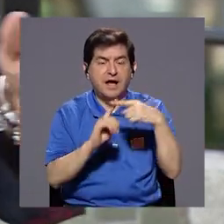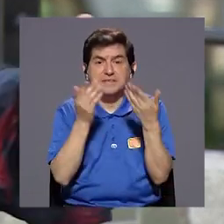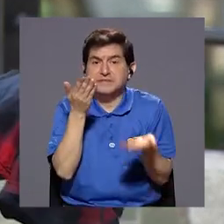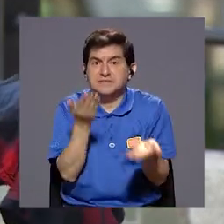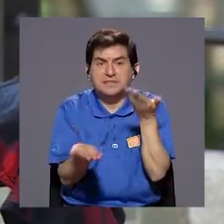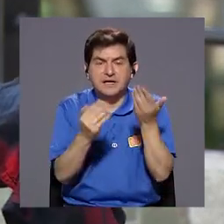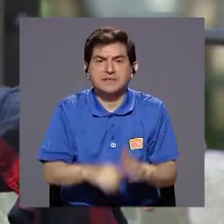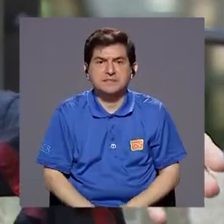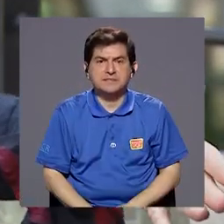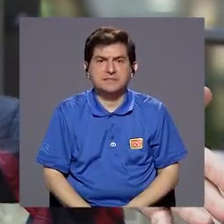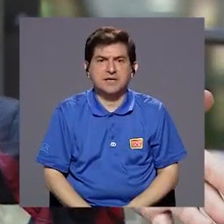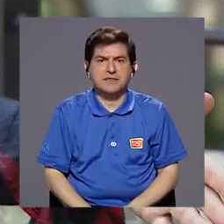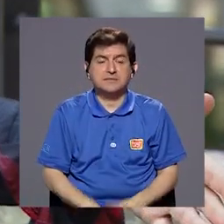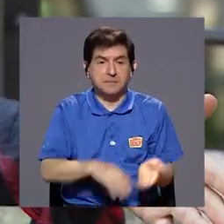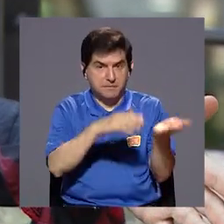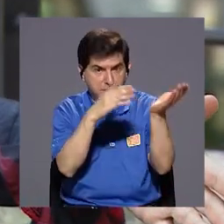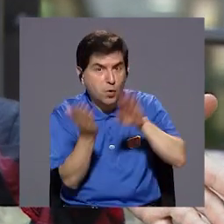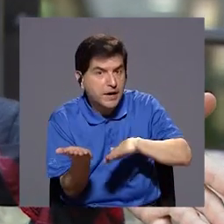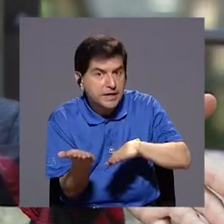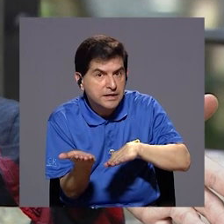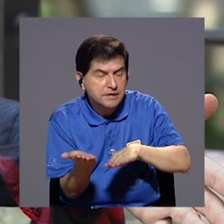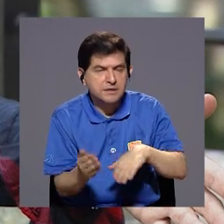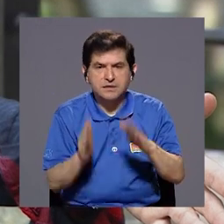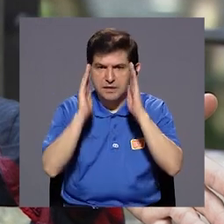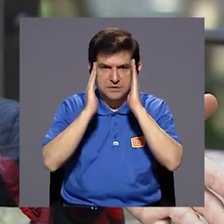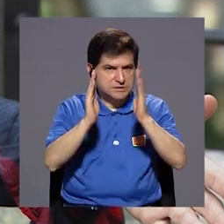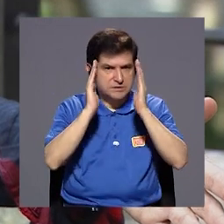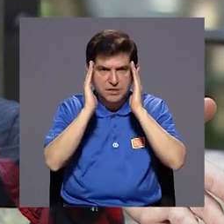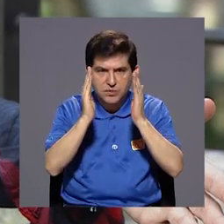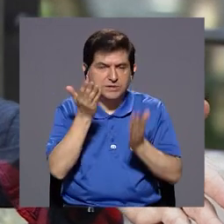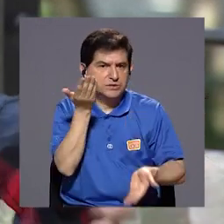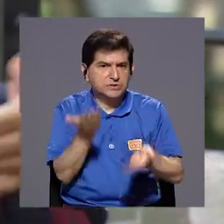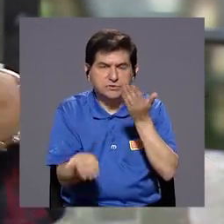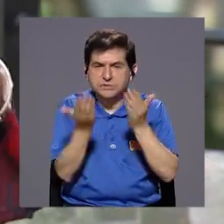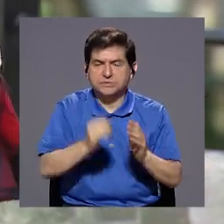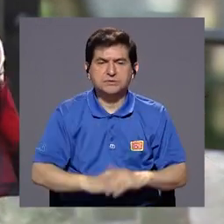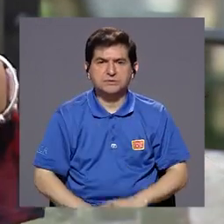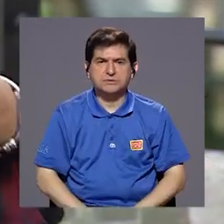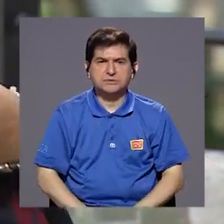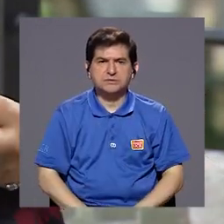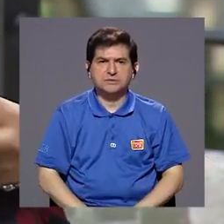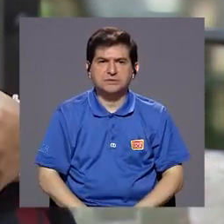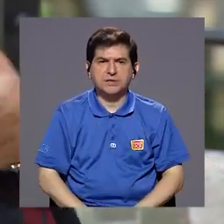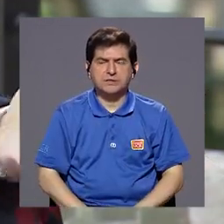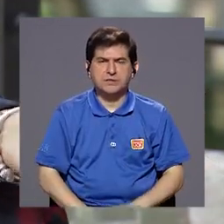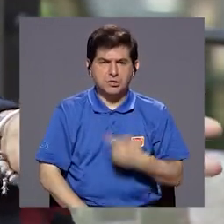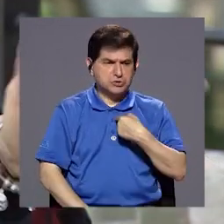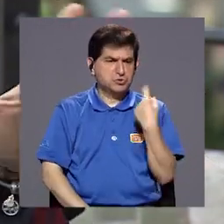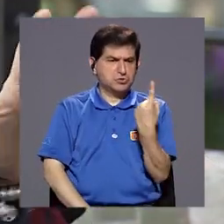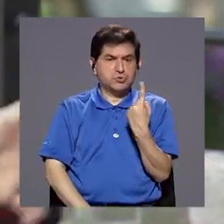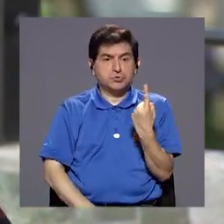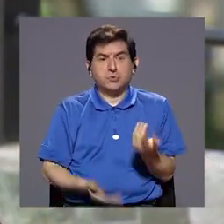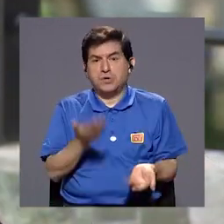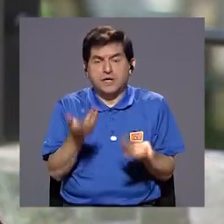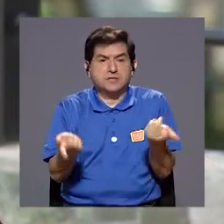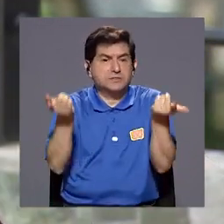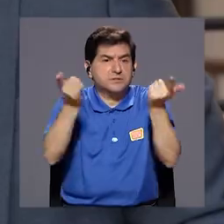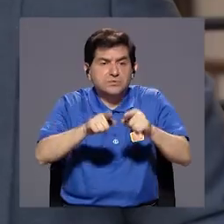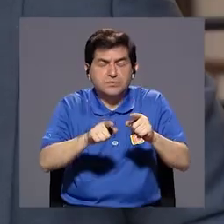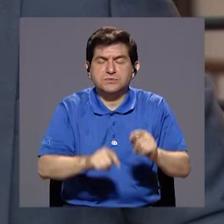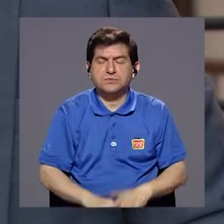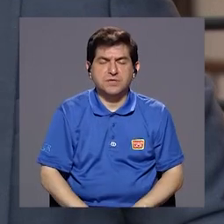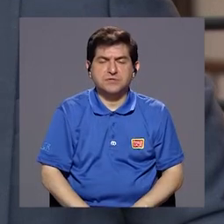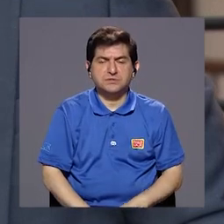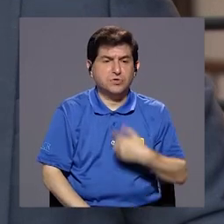hasta podría ser un evento mortal si no se atiende, digamos, qué sé yo, que me pase y yo esté sola o...